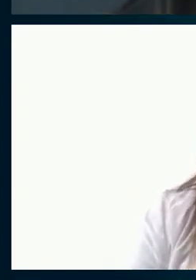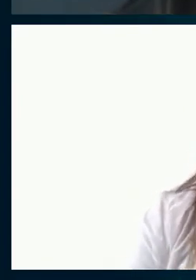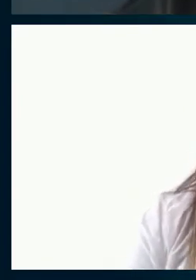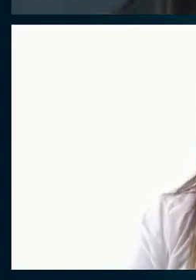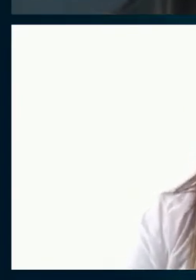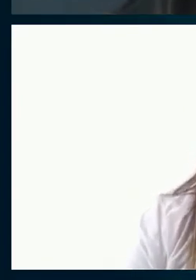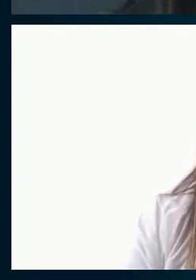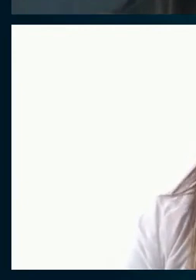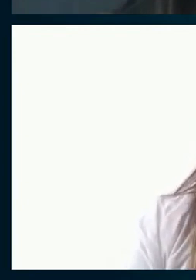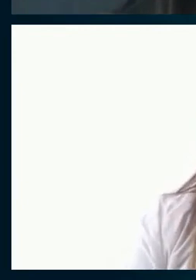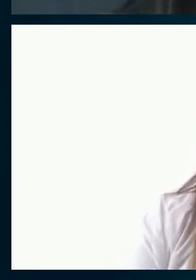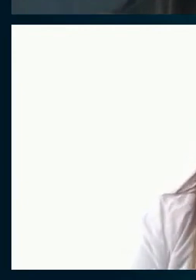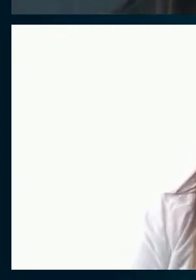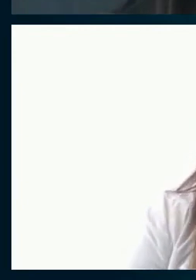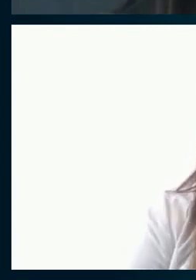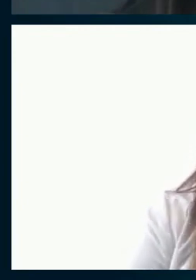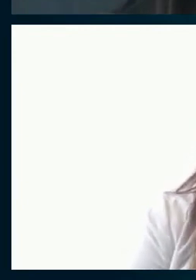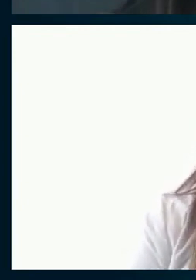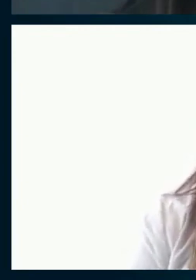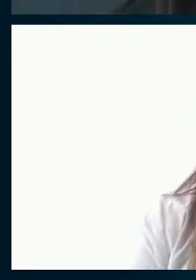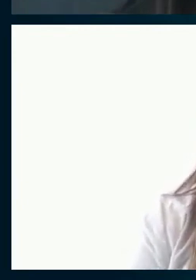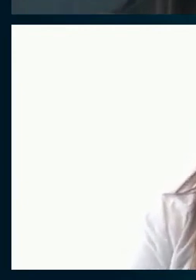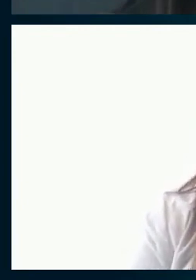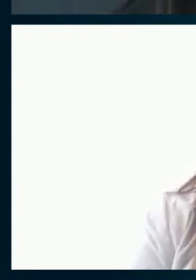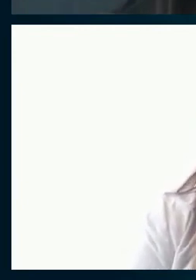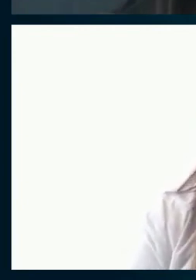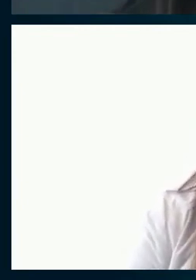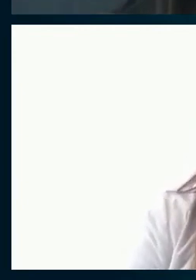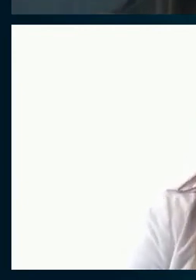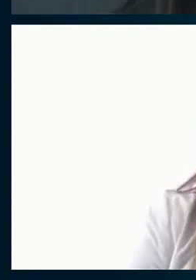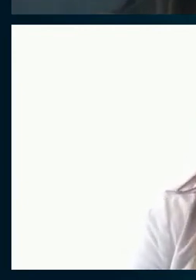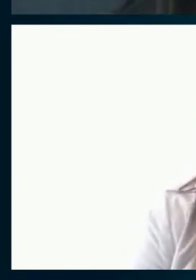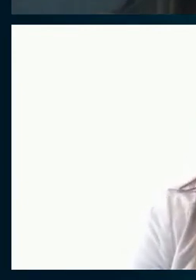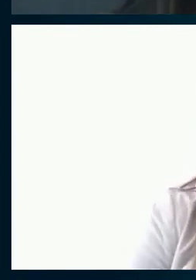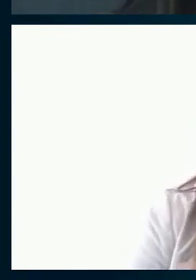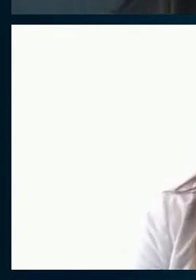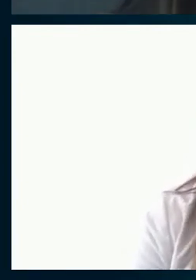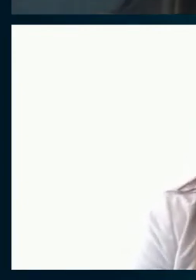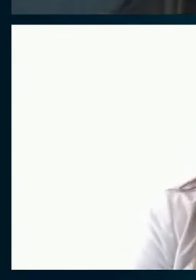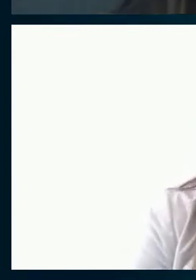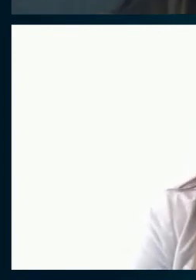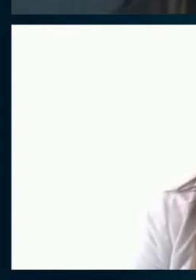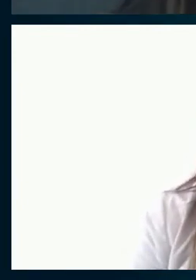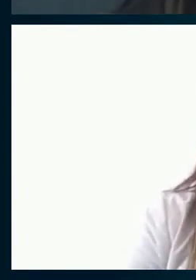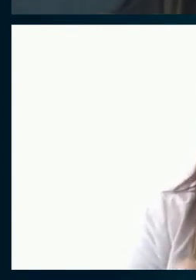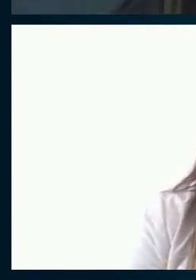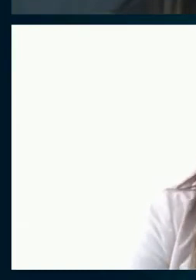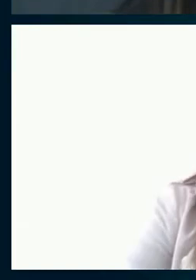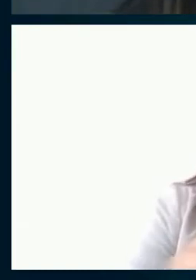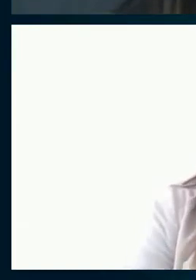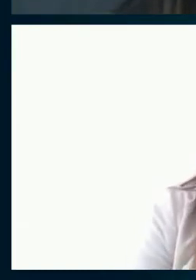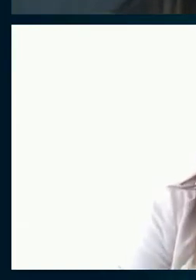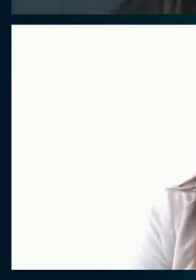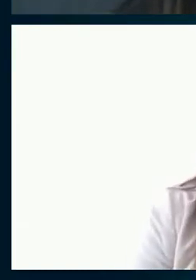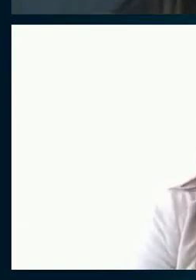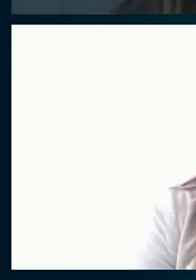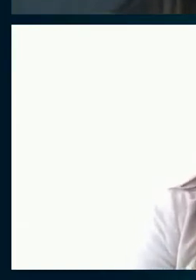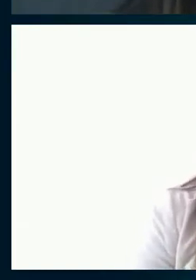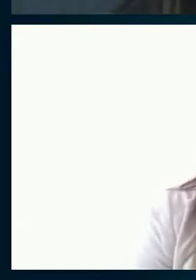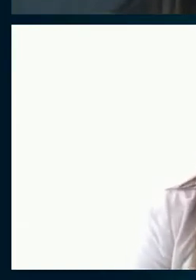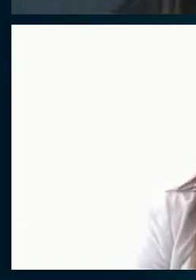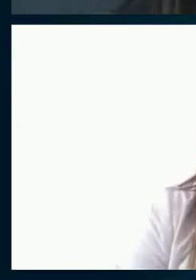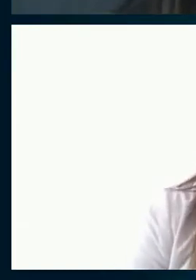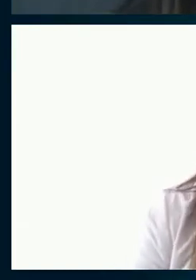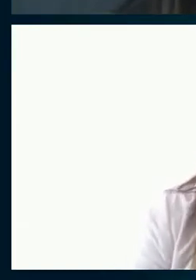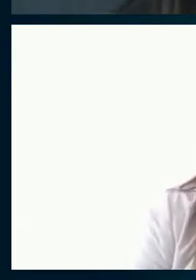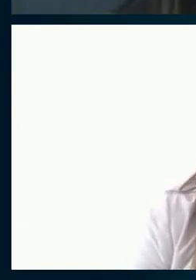dentro, anteriormente hacían los chutes no sé si han visto esos tubos donde hacen conexiones en